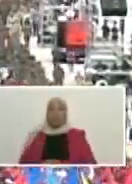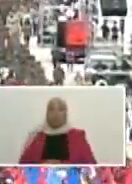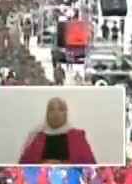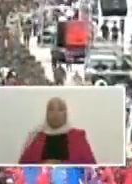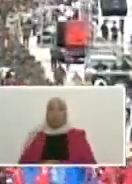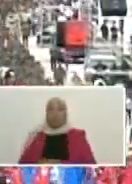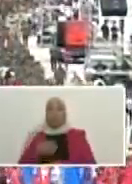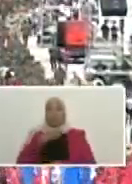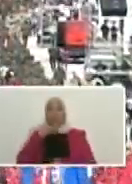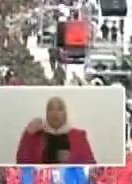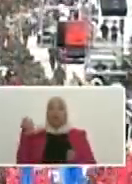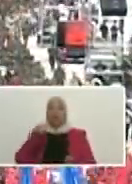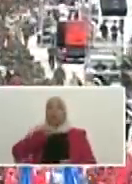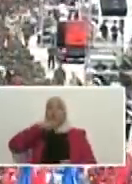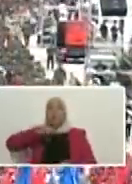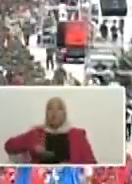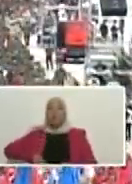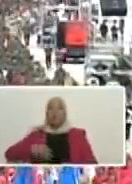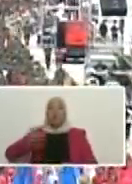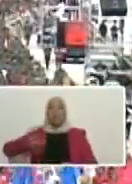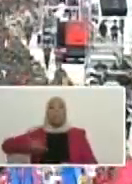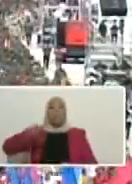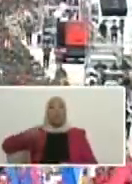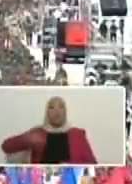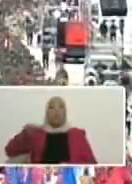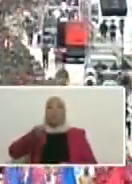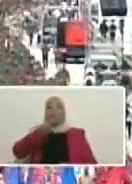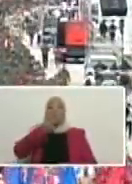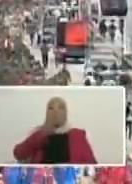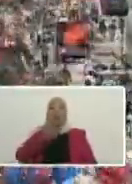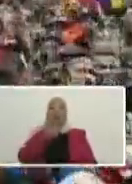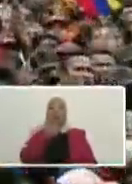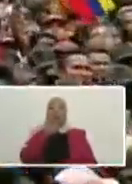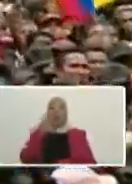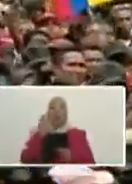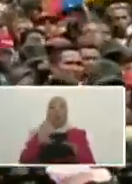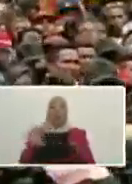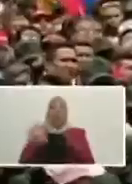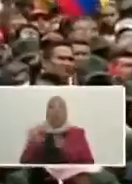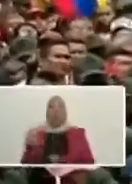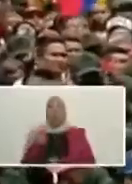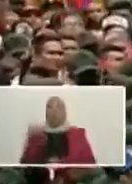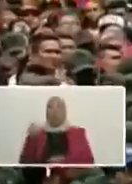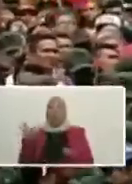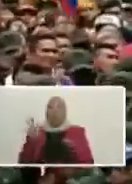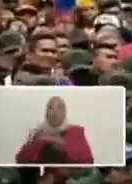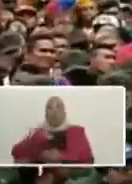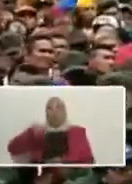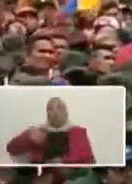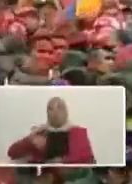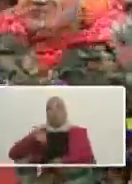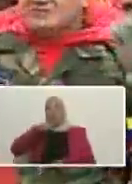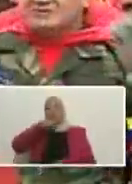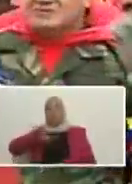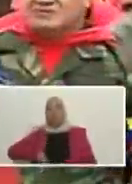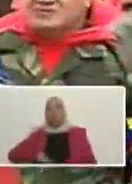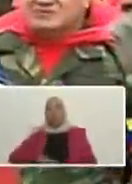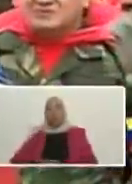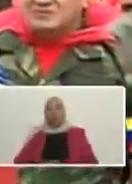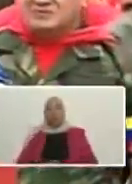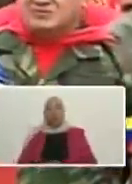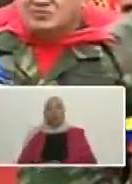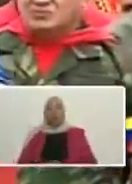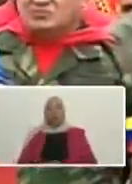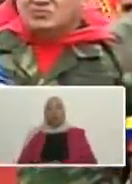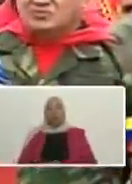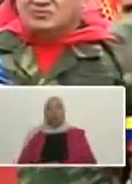Historia gloriosa, historia hermosa, historia única, nuestra historia.